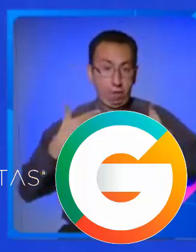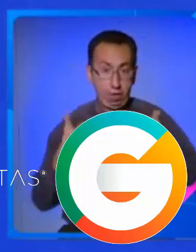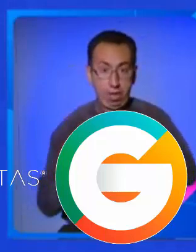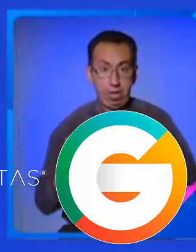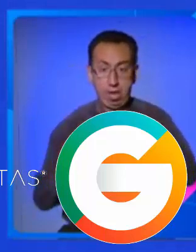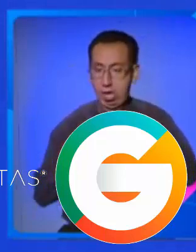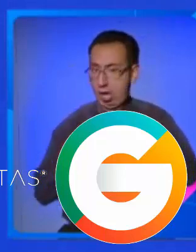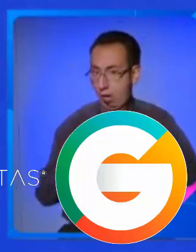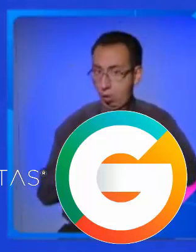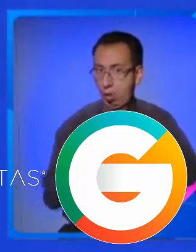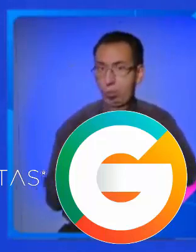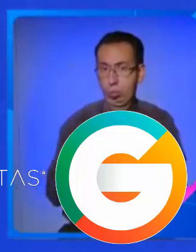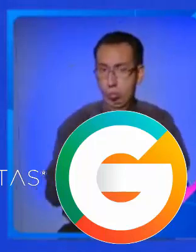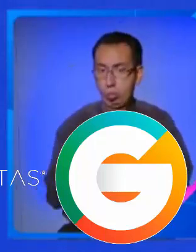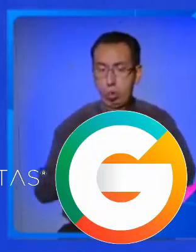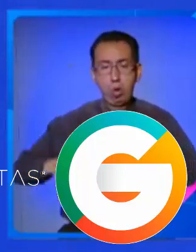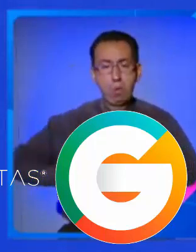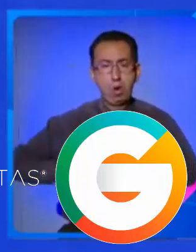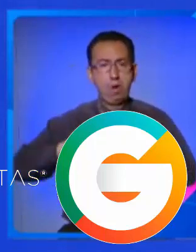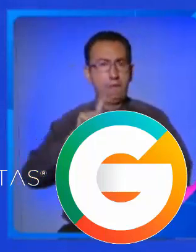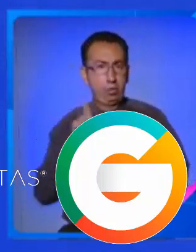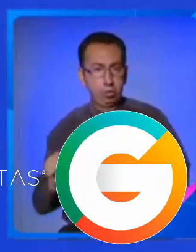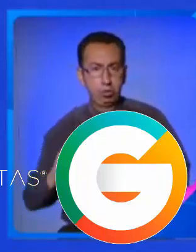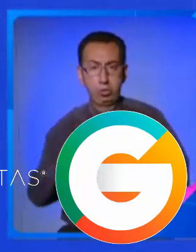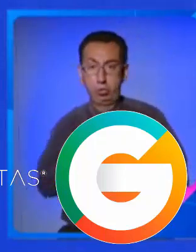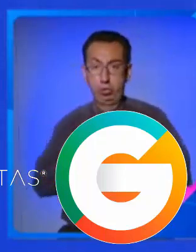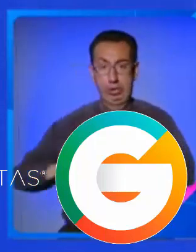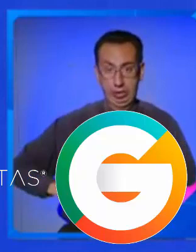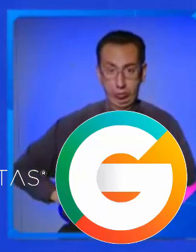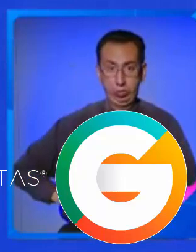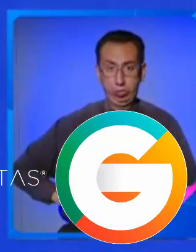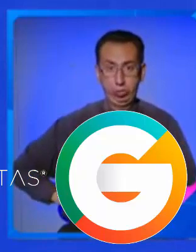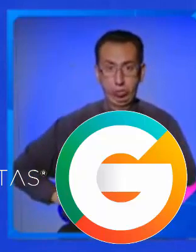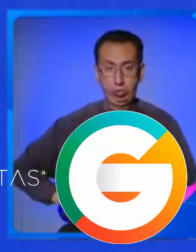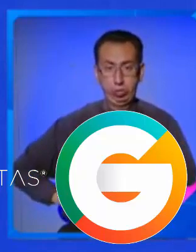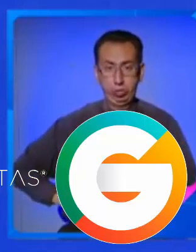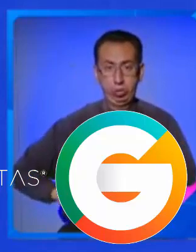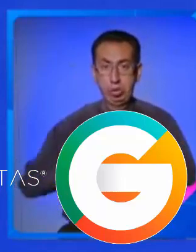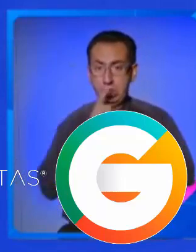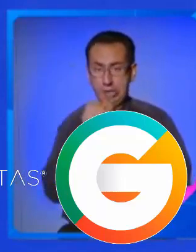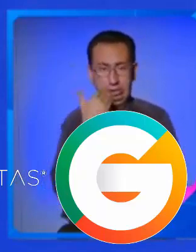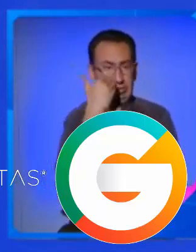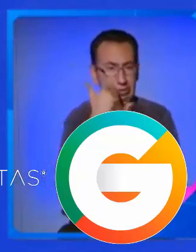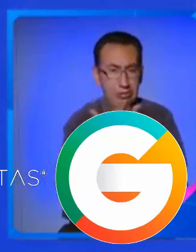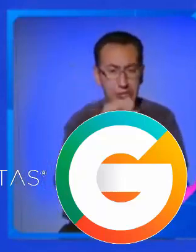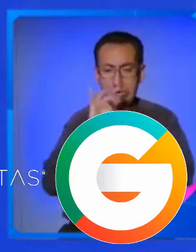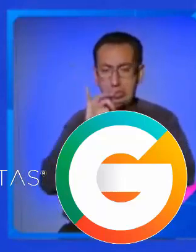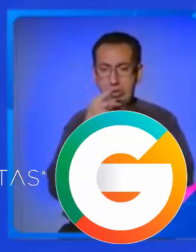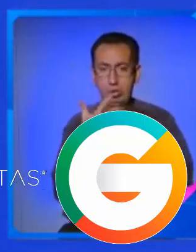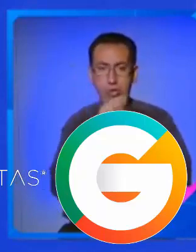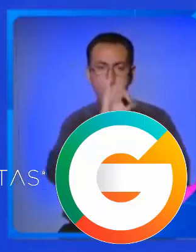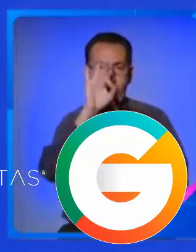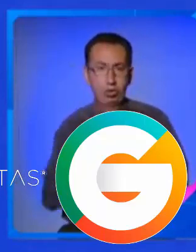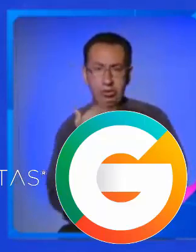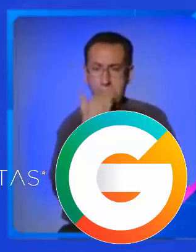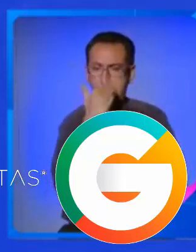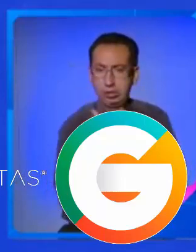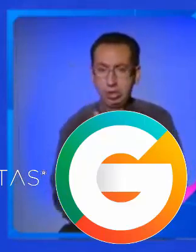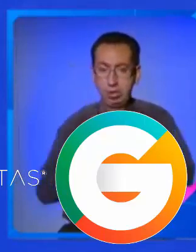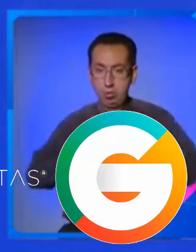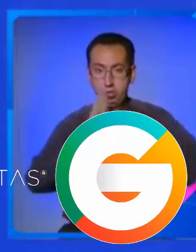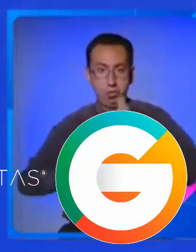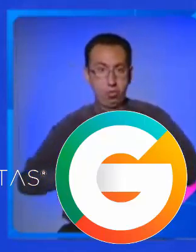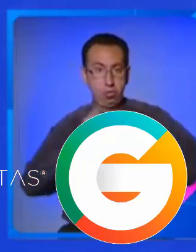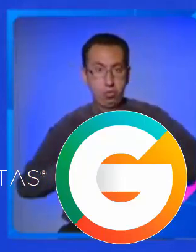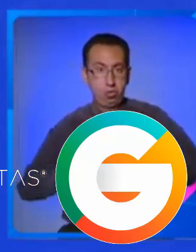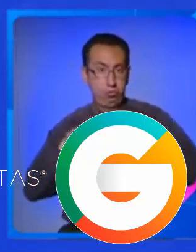gracias al trabajo conjunto con el gobierno federal y los municipios, estamos disminuyendo ya en un 38% el número de homicidios